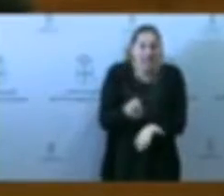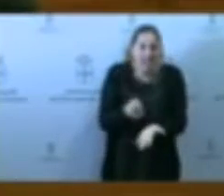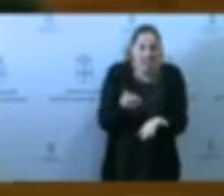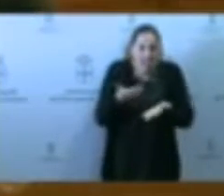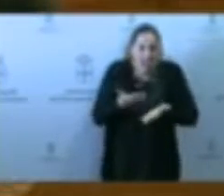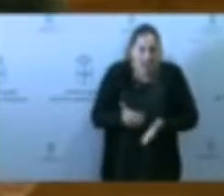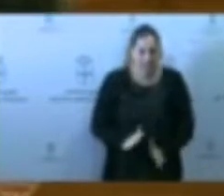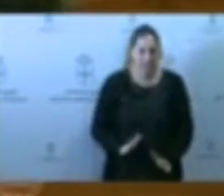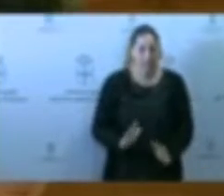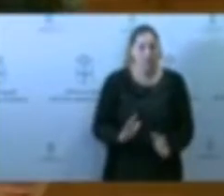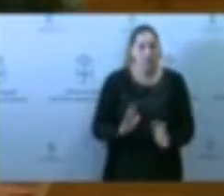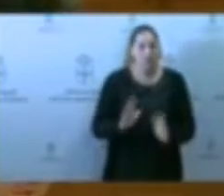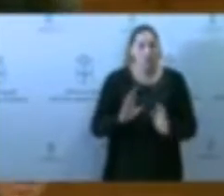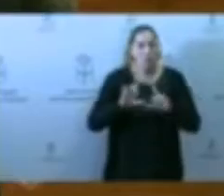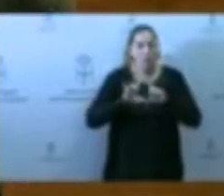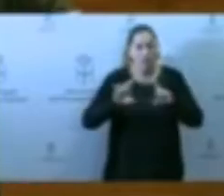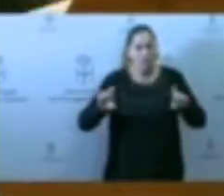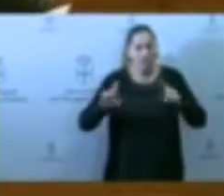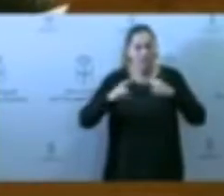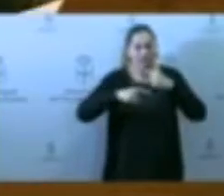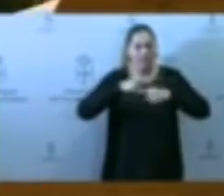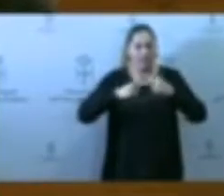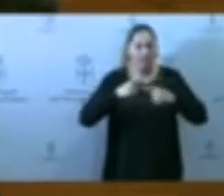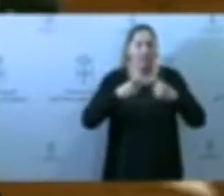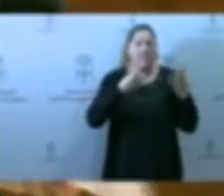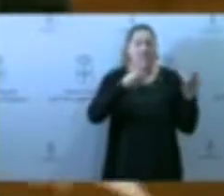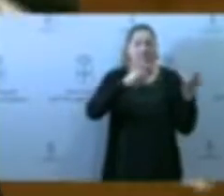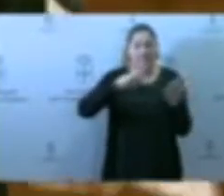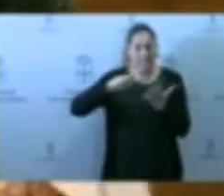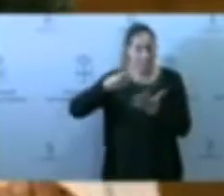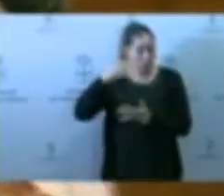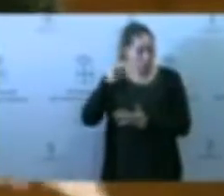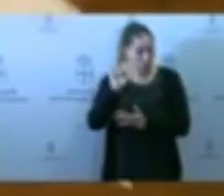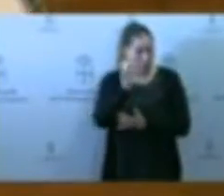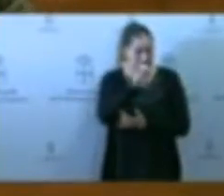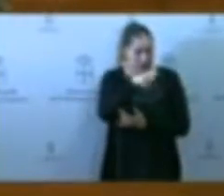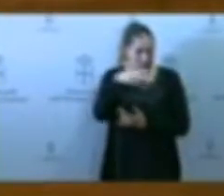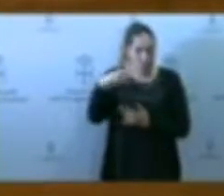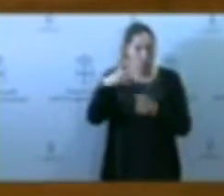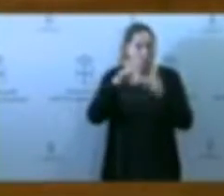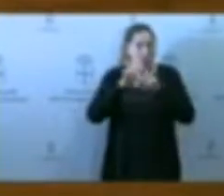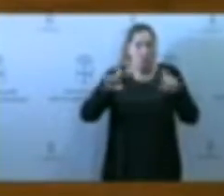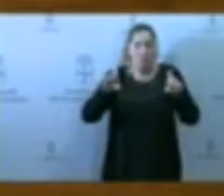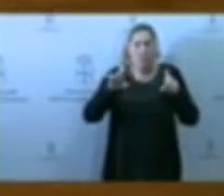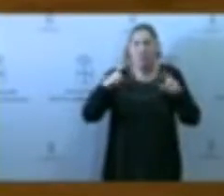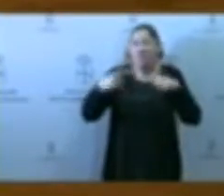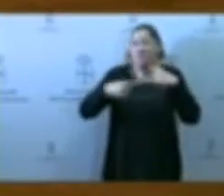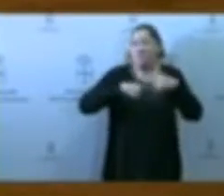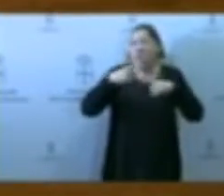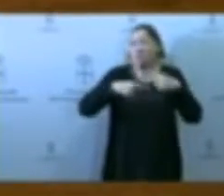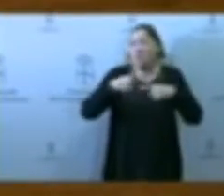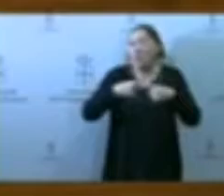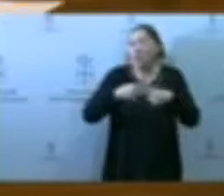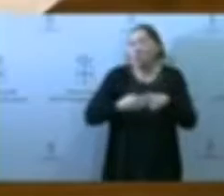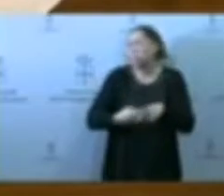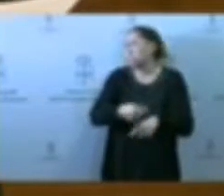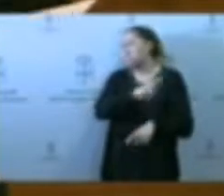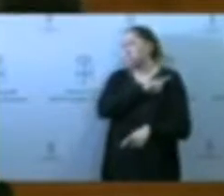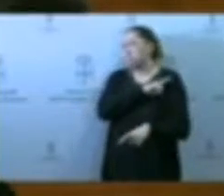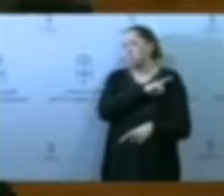empresa familiar por un valor de 600.000 euros, una empresa familiar que tampoco es una cantidad, desde luego, ni